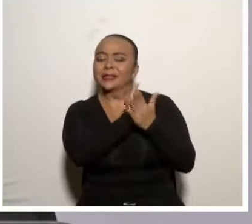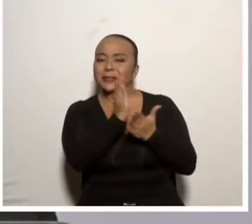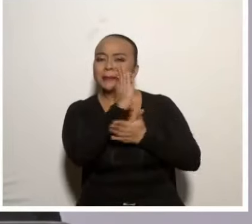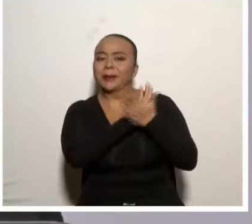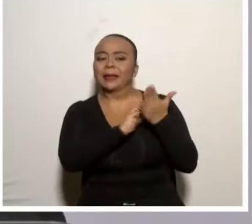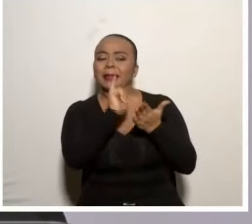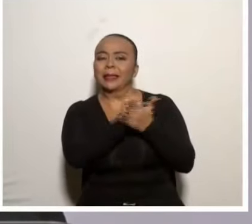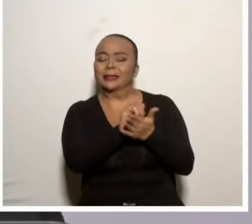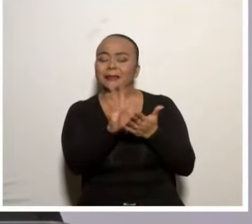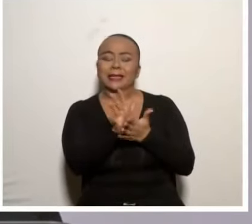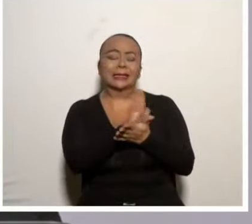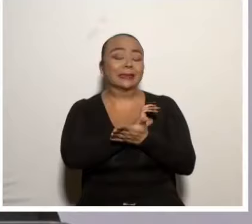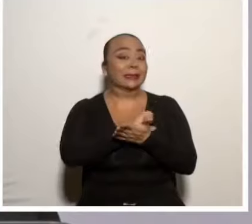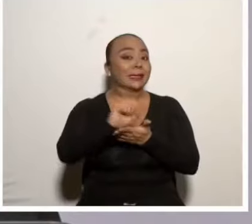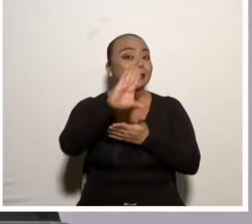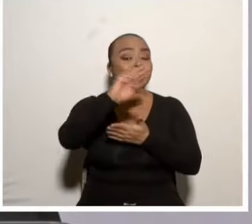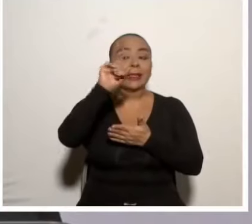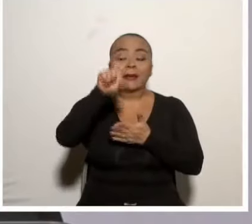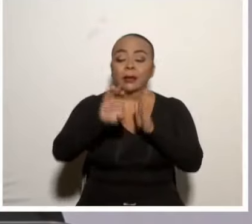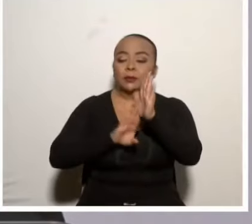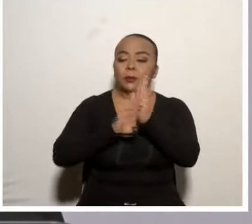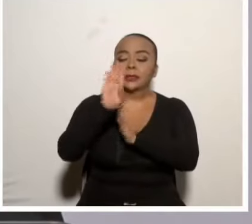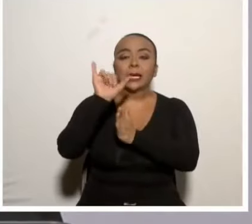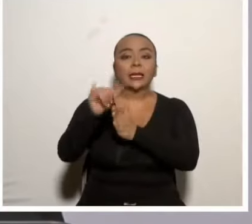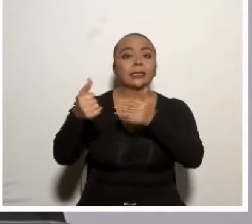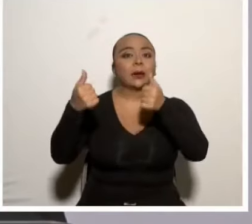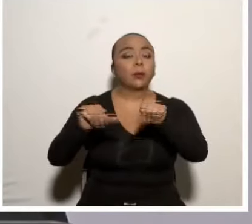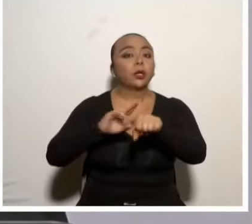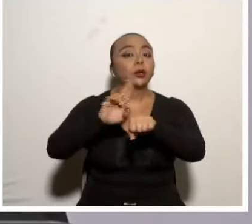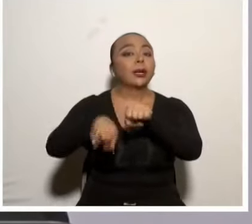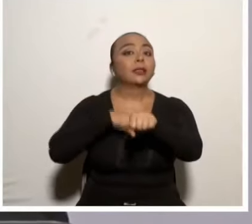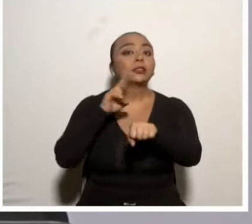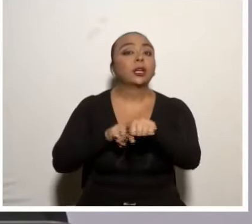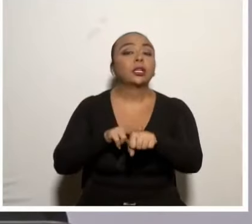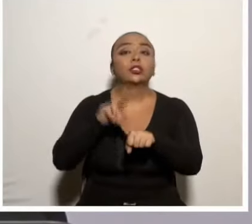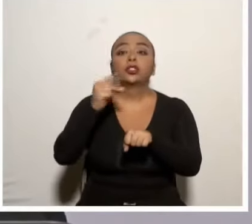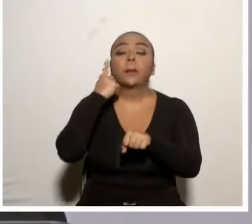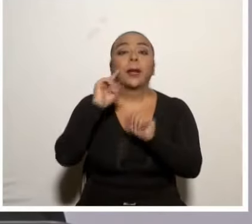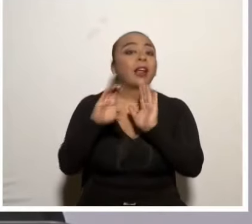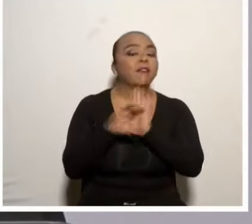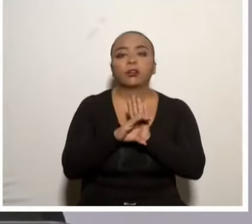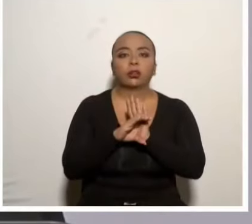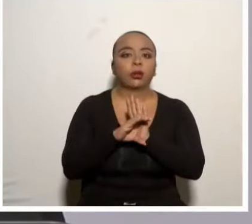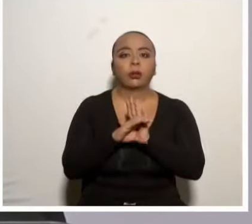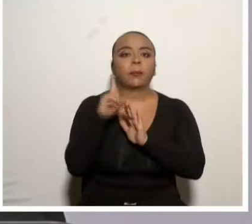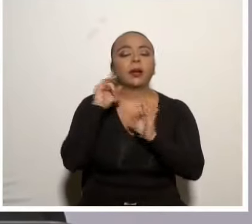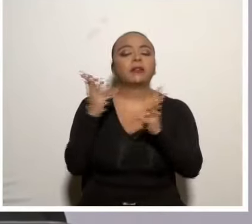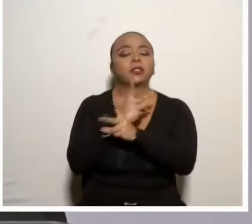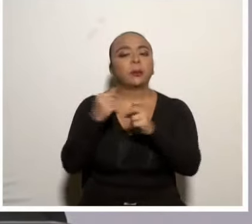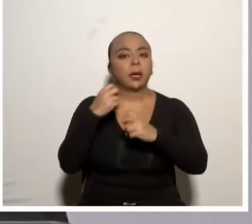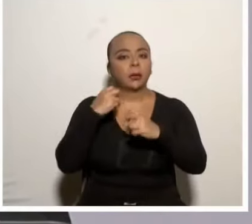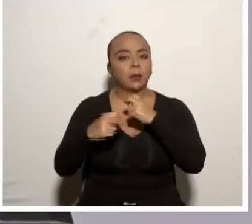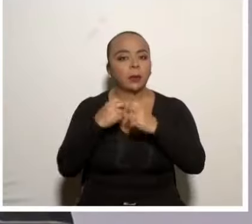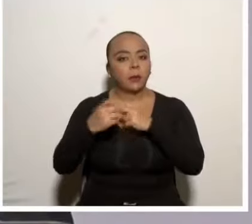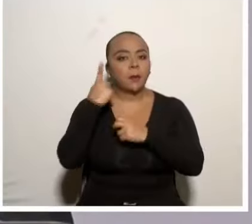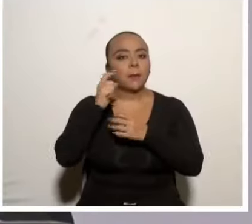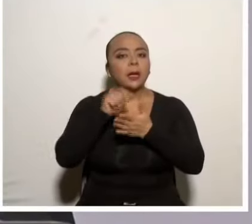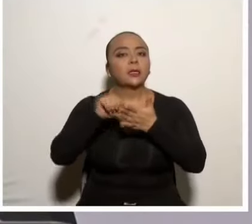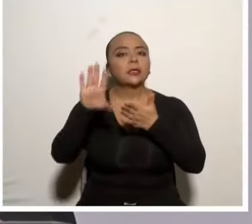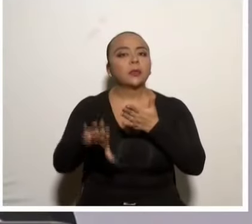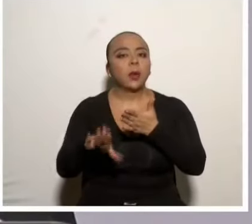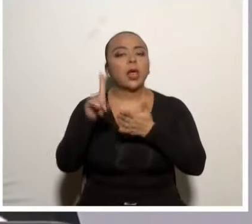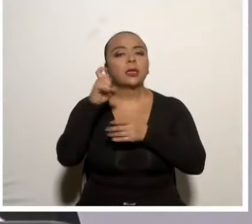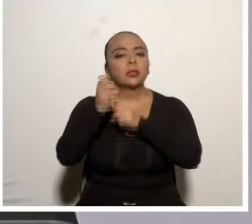ese desastre, y tenemos que potenciar ese acuerdo nacional, no para la foto, sino para resolver el problema para la escuela